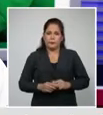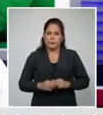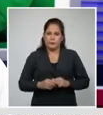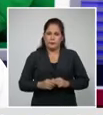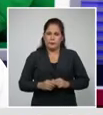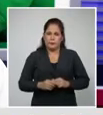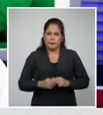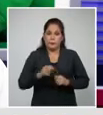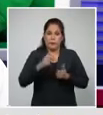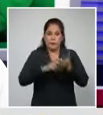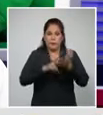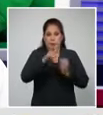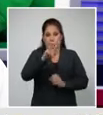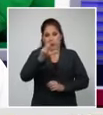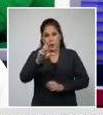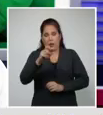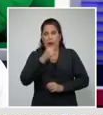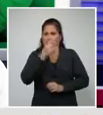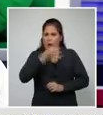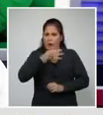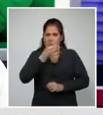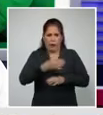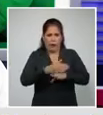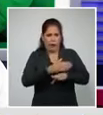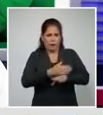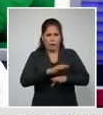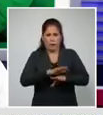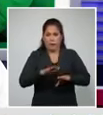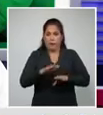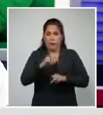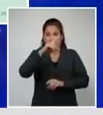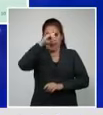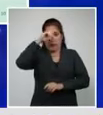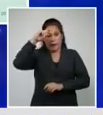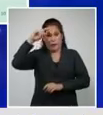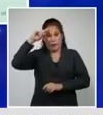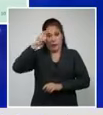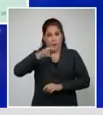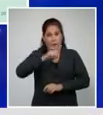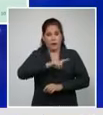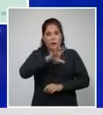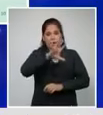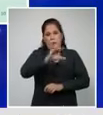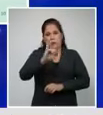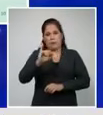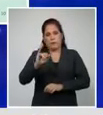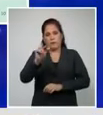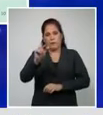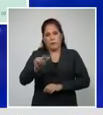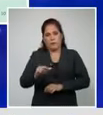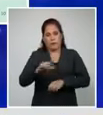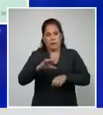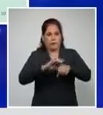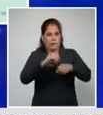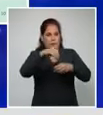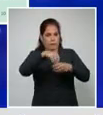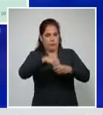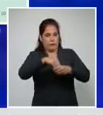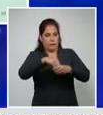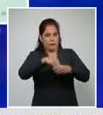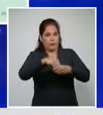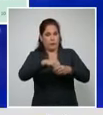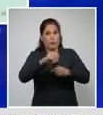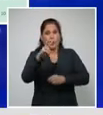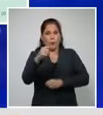Villa Clara creo que sí lo dije, y Santi Espíritus ayer 56 casos. Pudiéramos decir que 2 menos